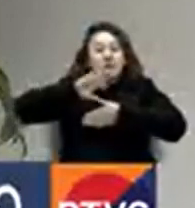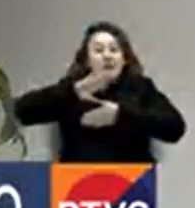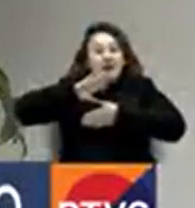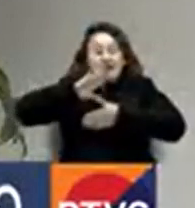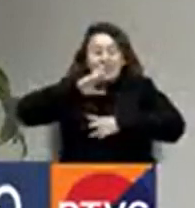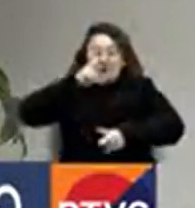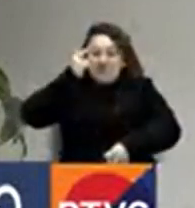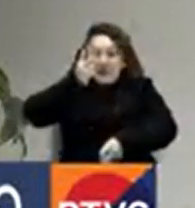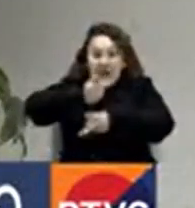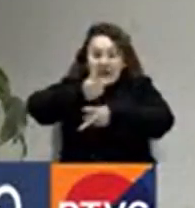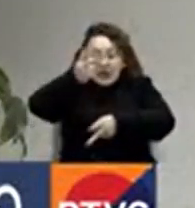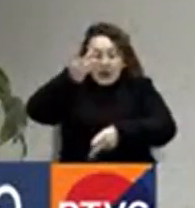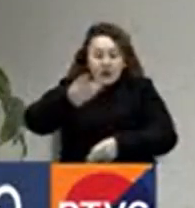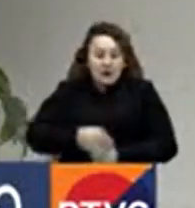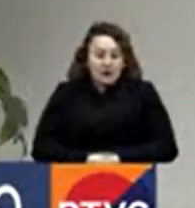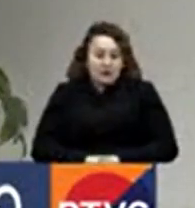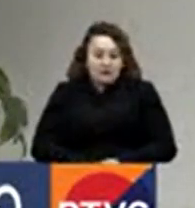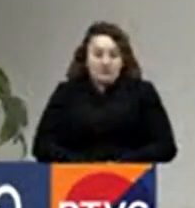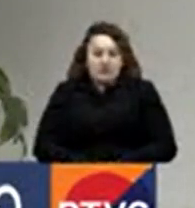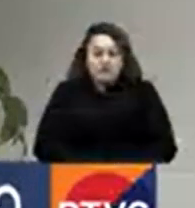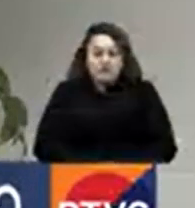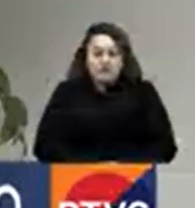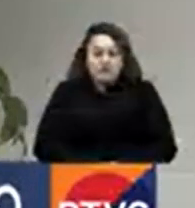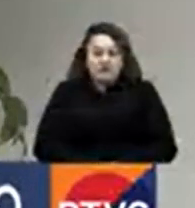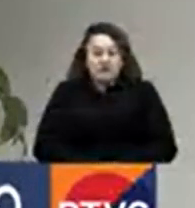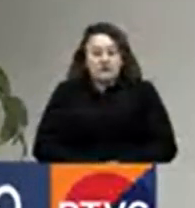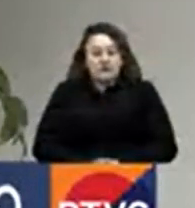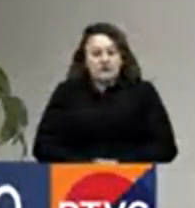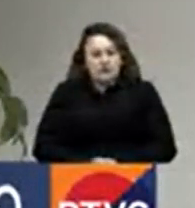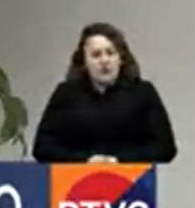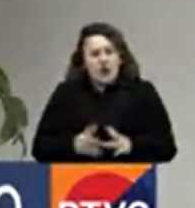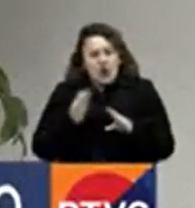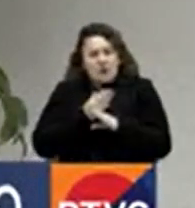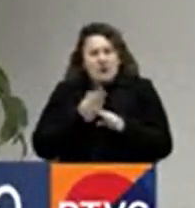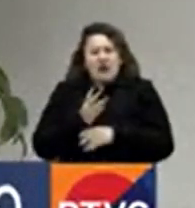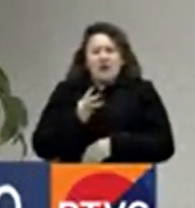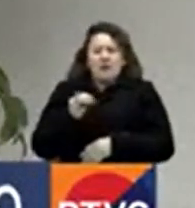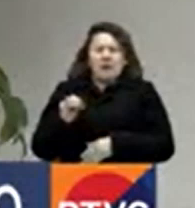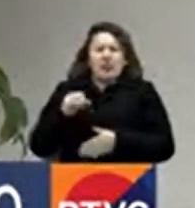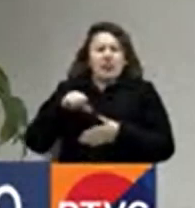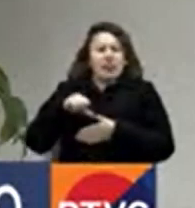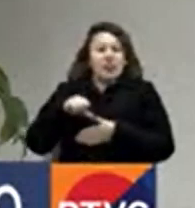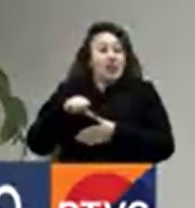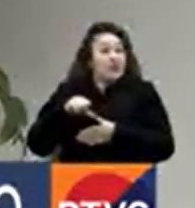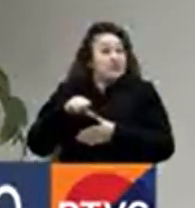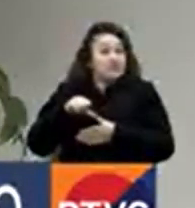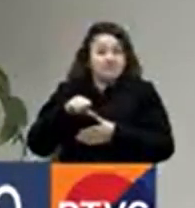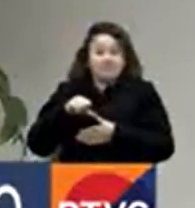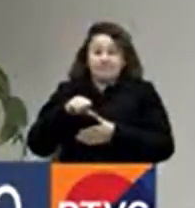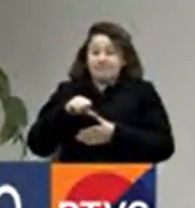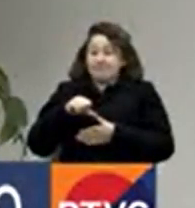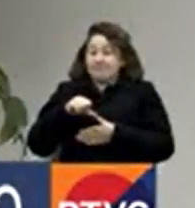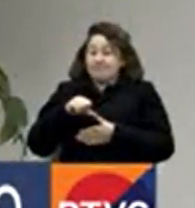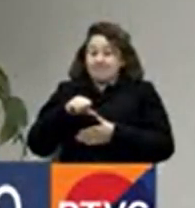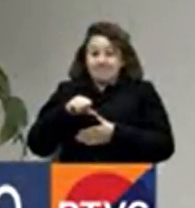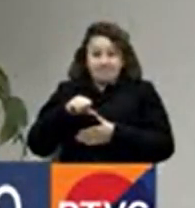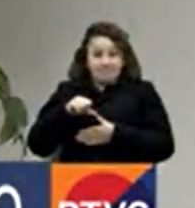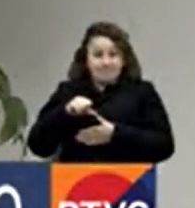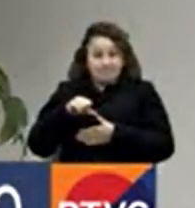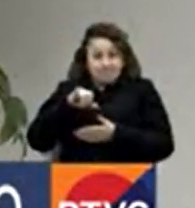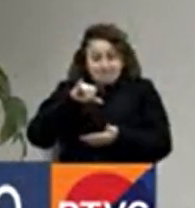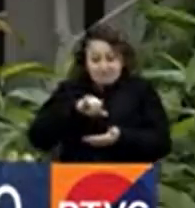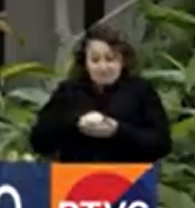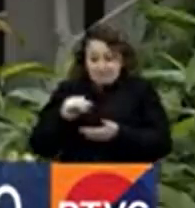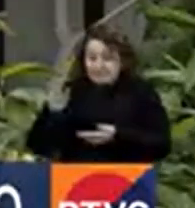Américas. Porque no es un problema exclusivamente suramericano. Lo mismo que pasó en Brasilia, pasó